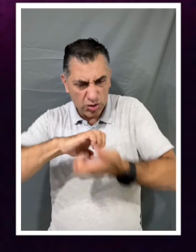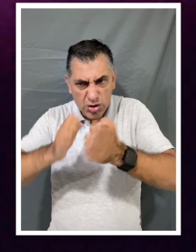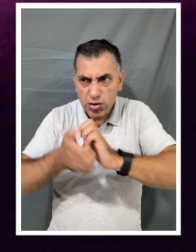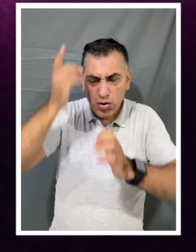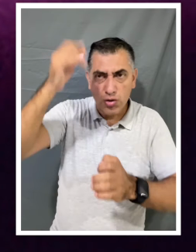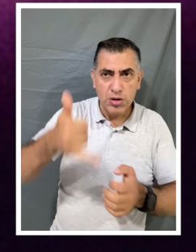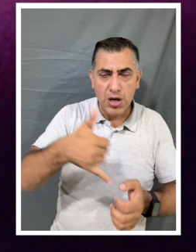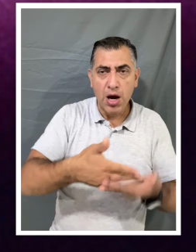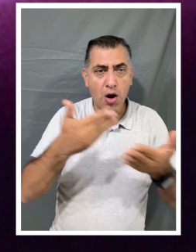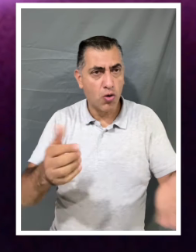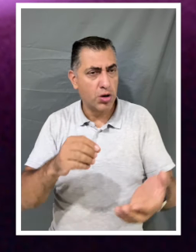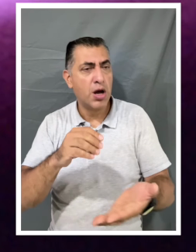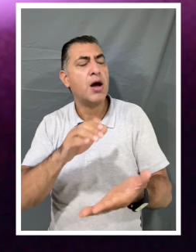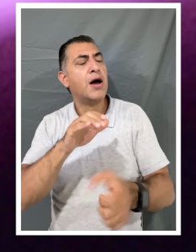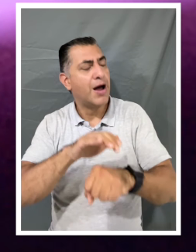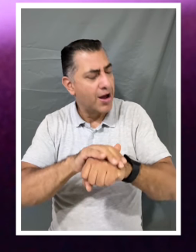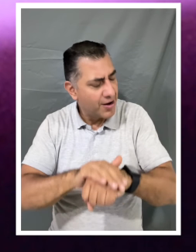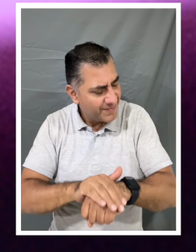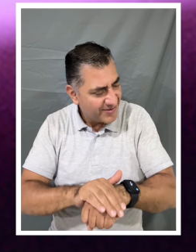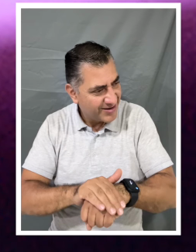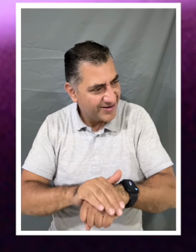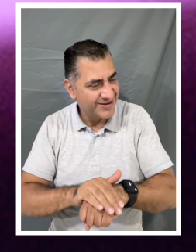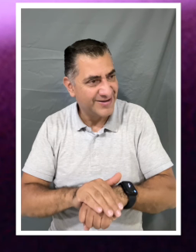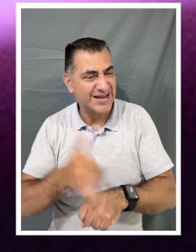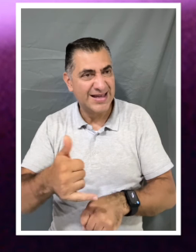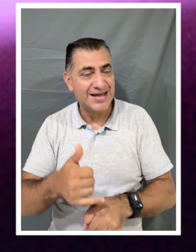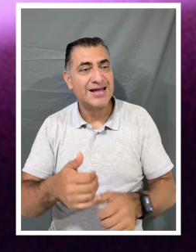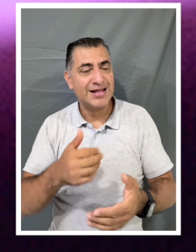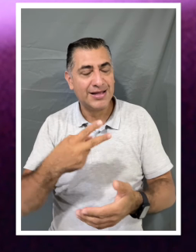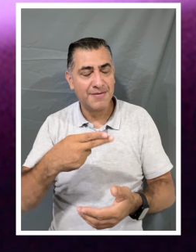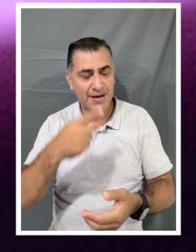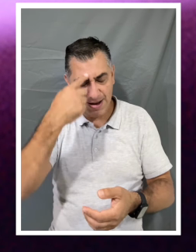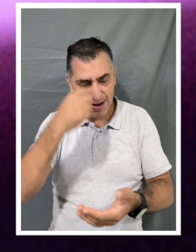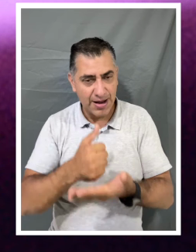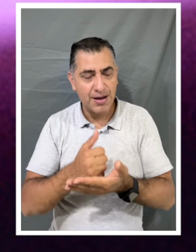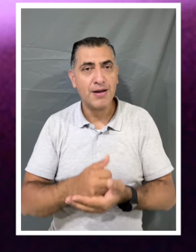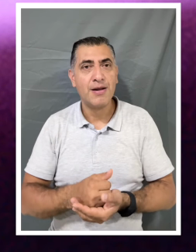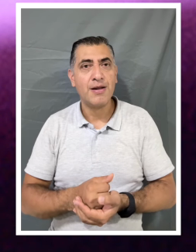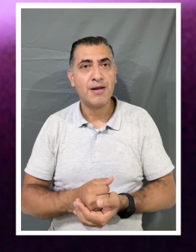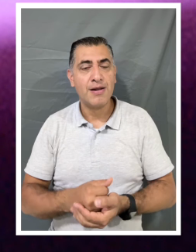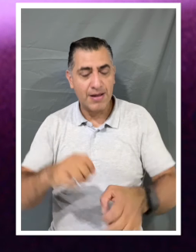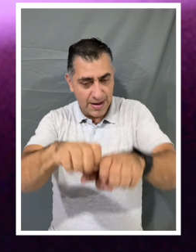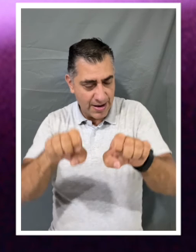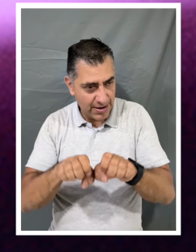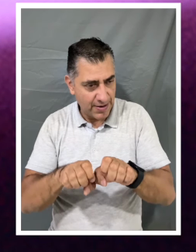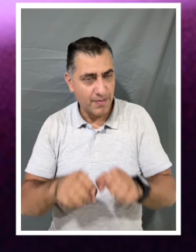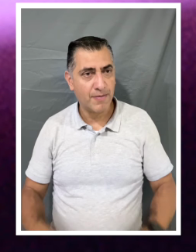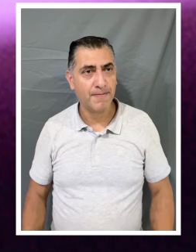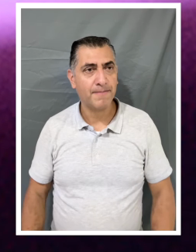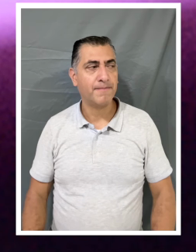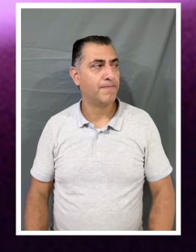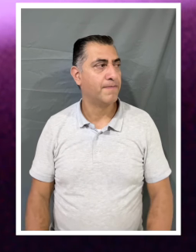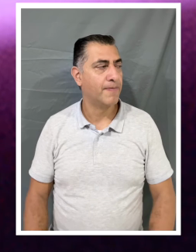de Dios y ahora no solo somos sus amigos sino que nos considera para las tareas de su iglesia fíjate gracia significa Don que capacita en